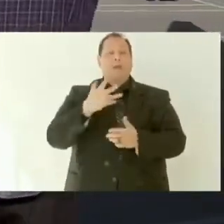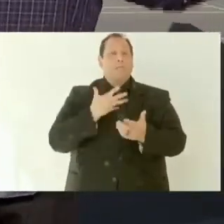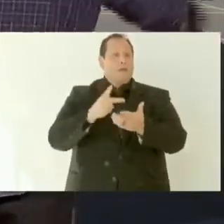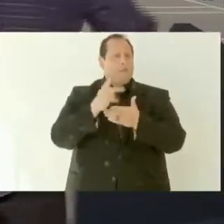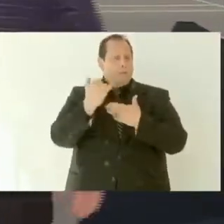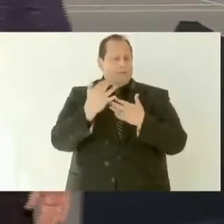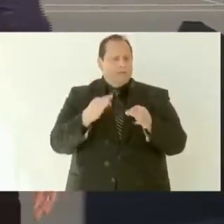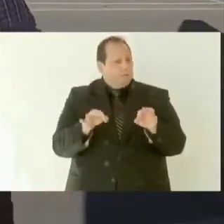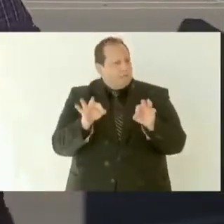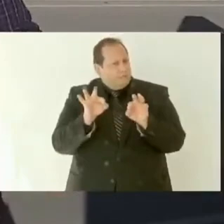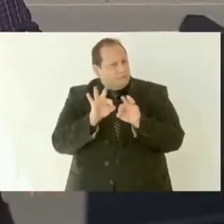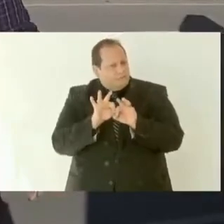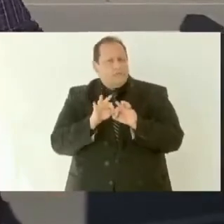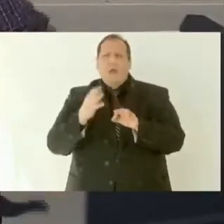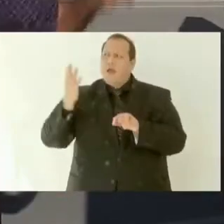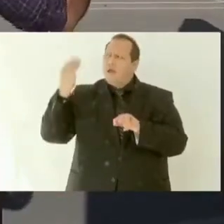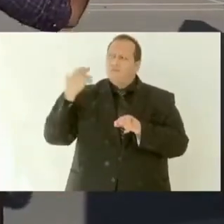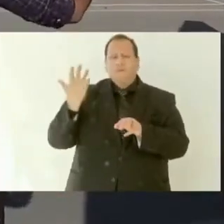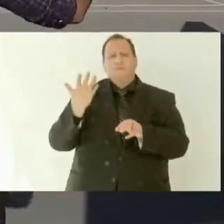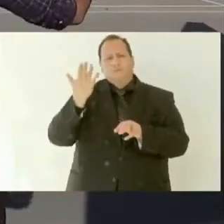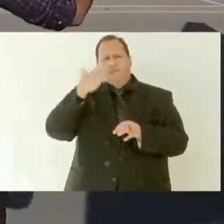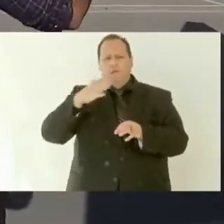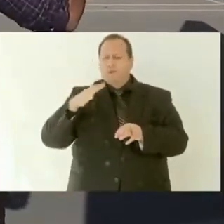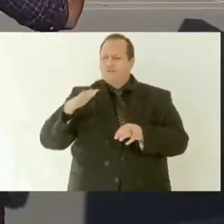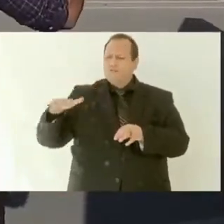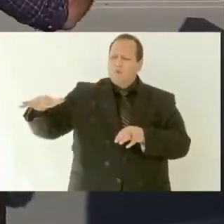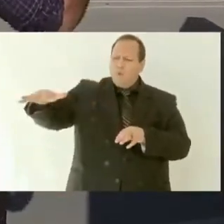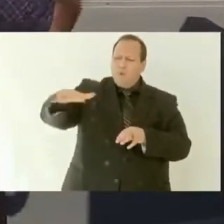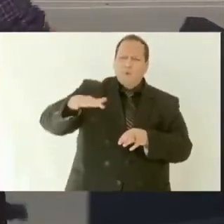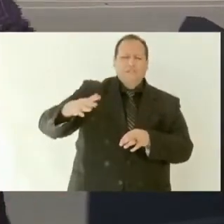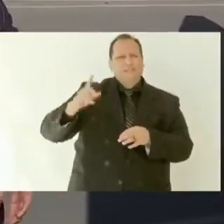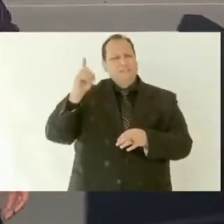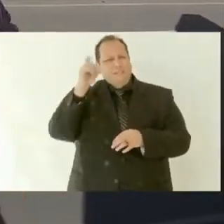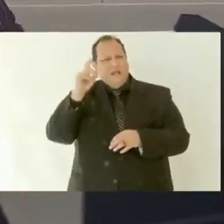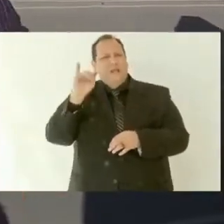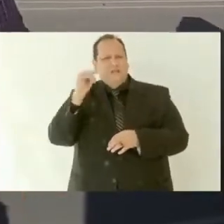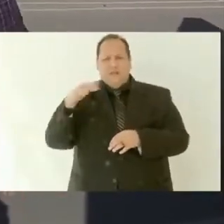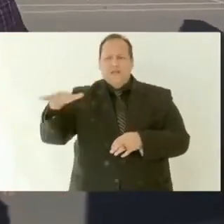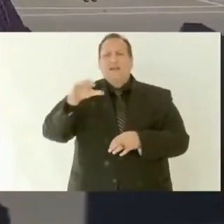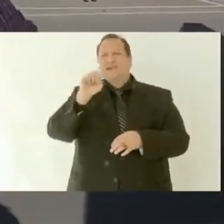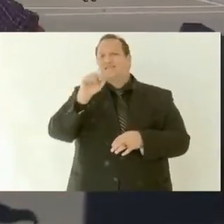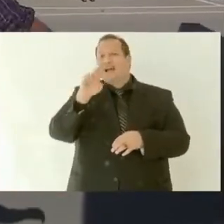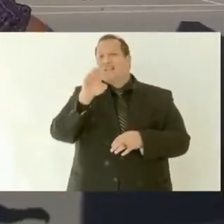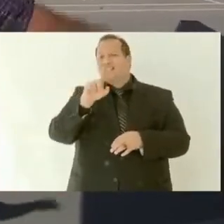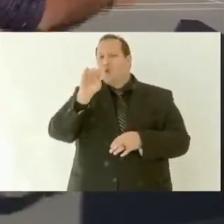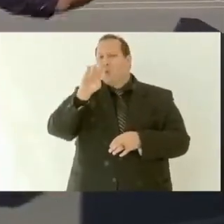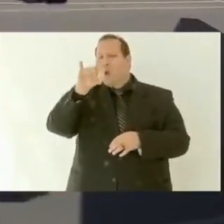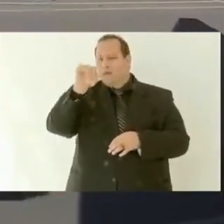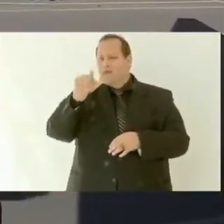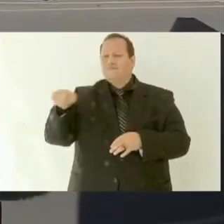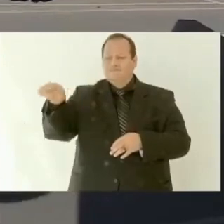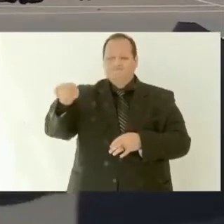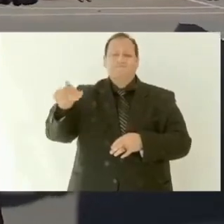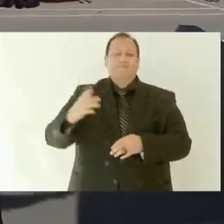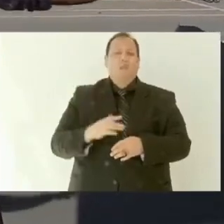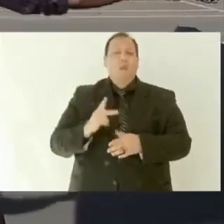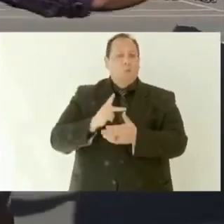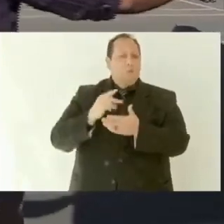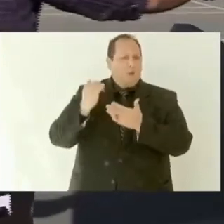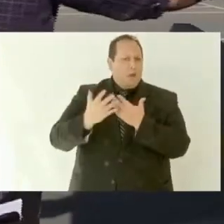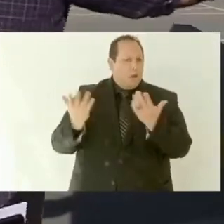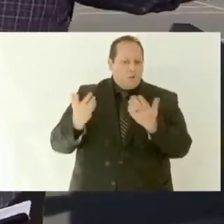muy importante que se realizó en una también de las zonas más complejas de Tijuana, la Sánchez Taboada. Y este